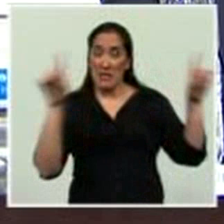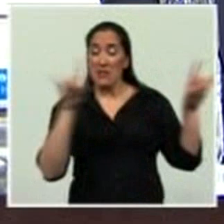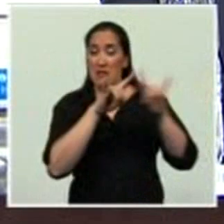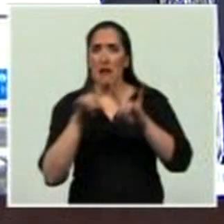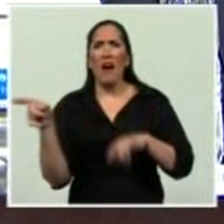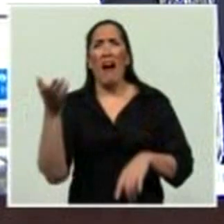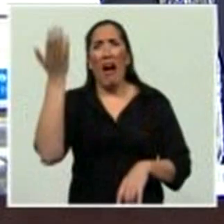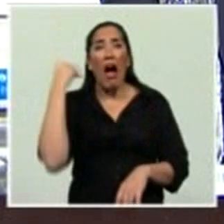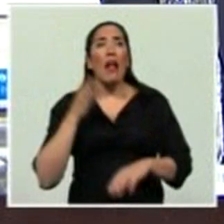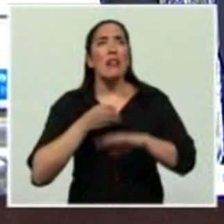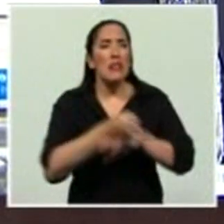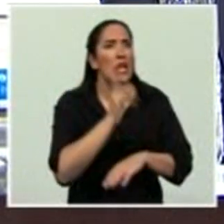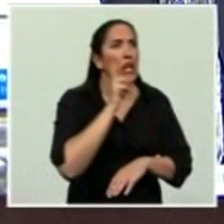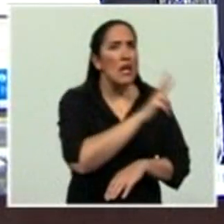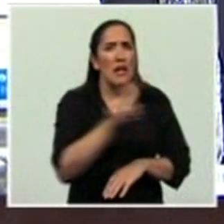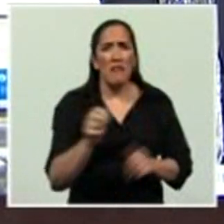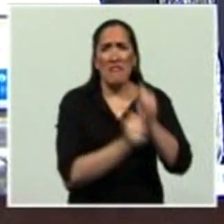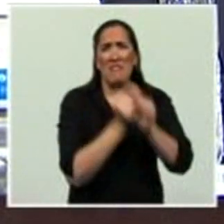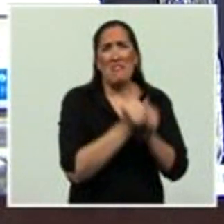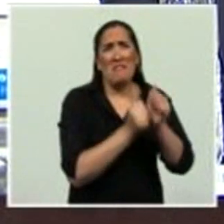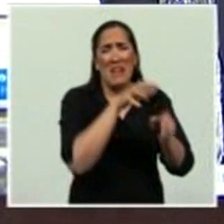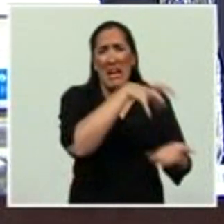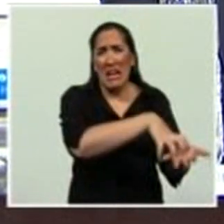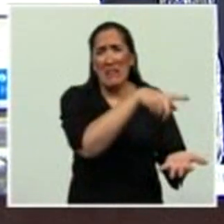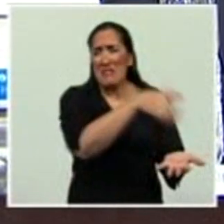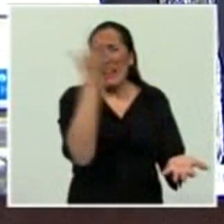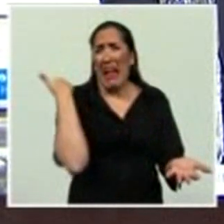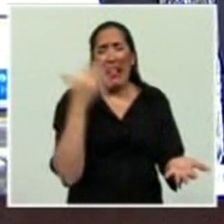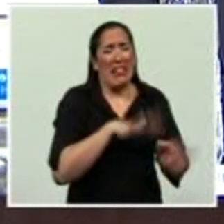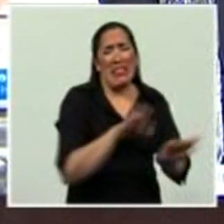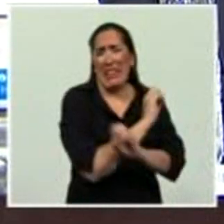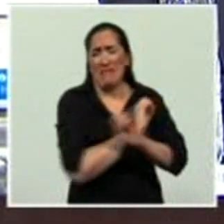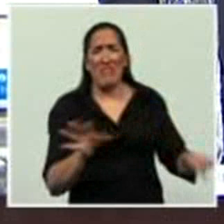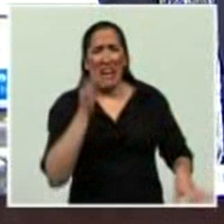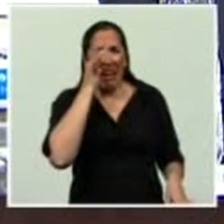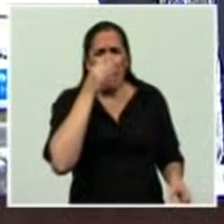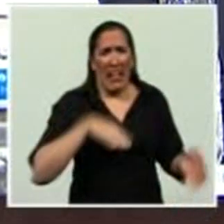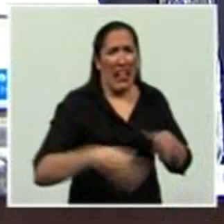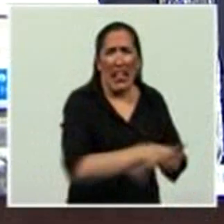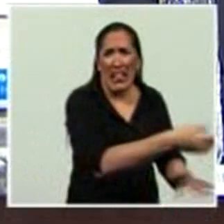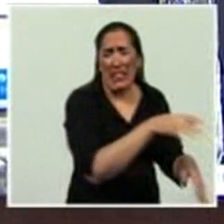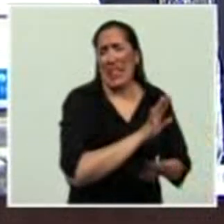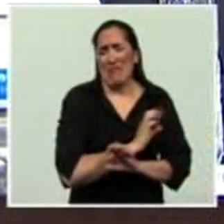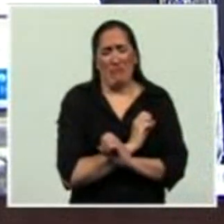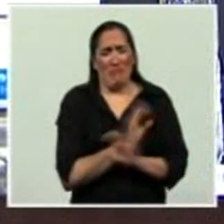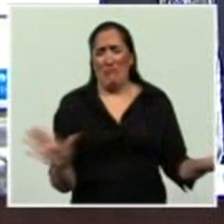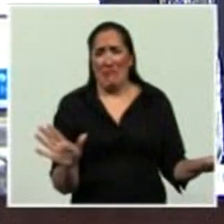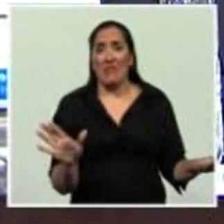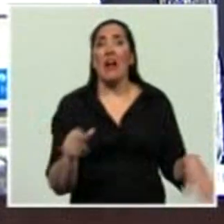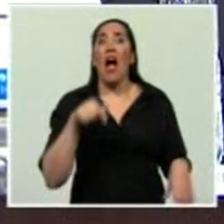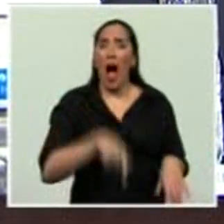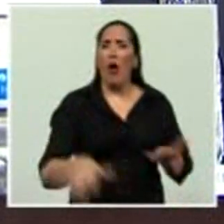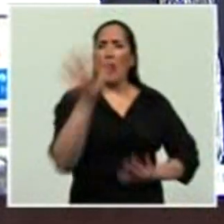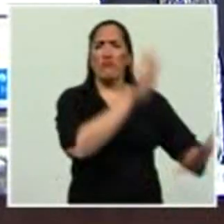esa fábrica cuando entramos ratas había era una porquería bueno esta nueva con las